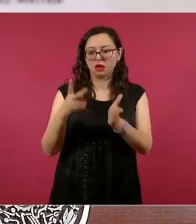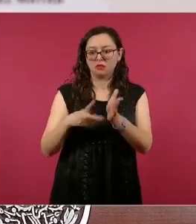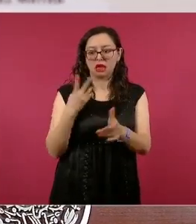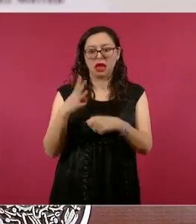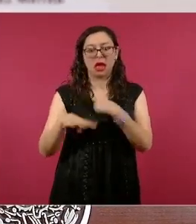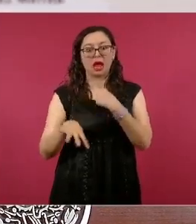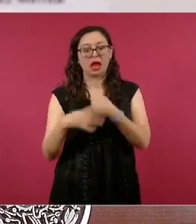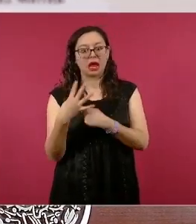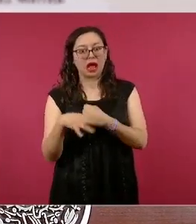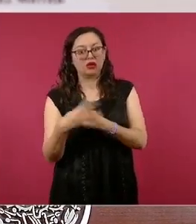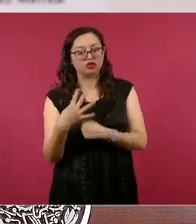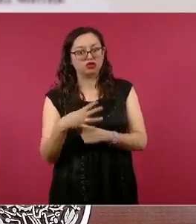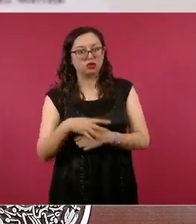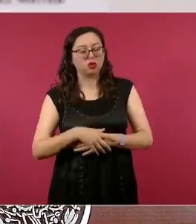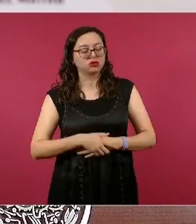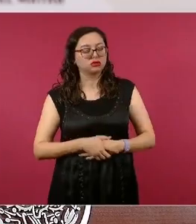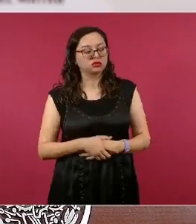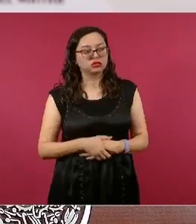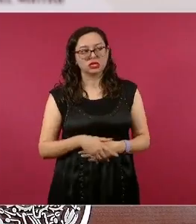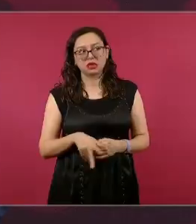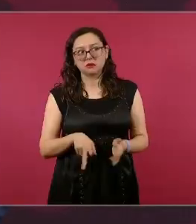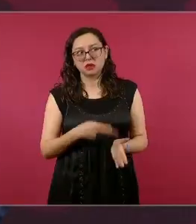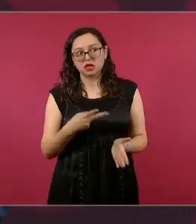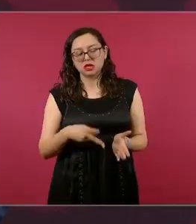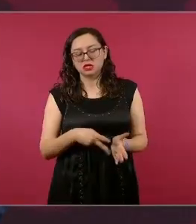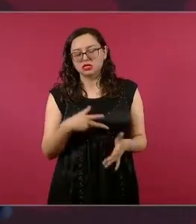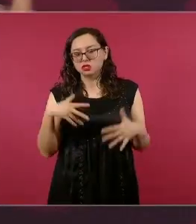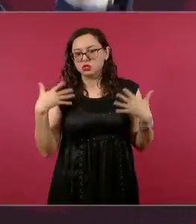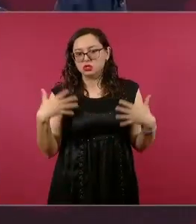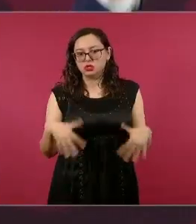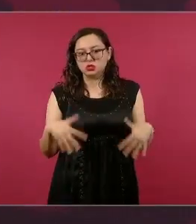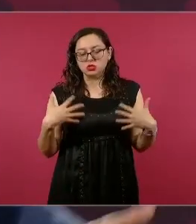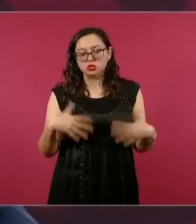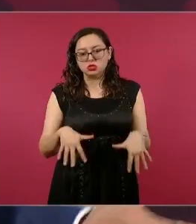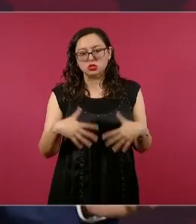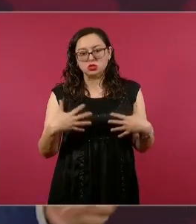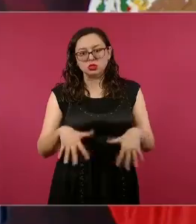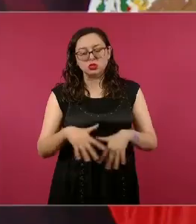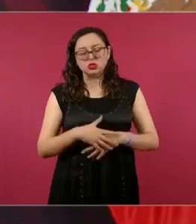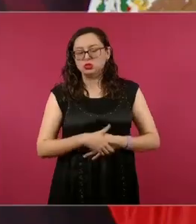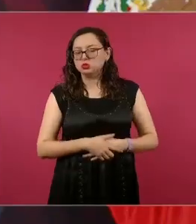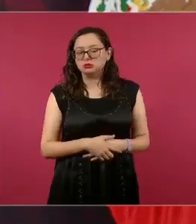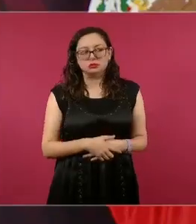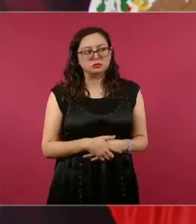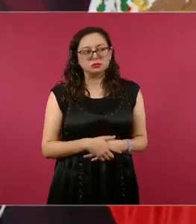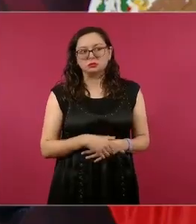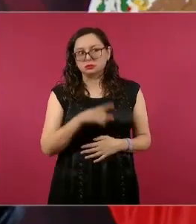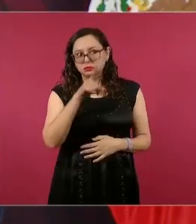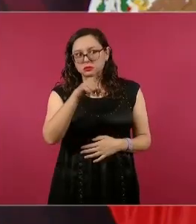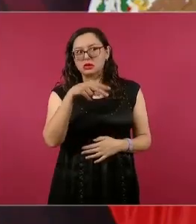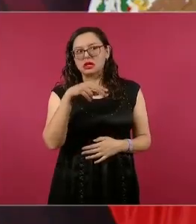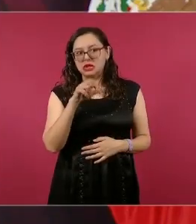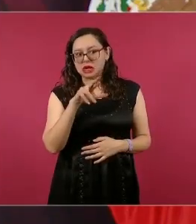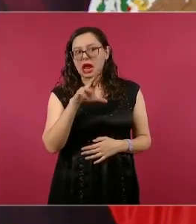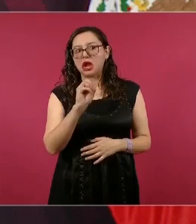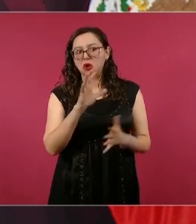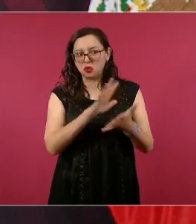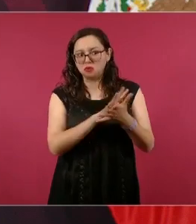a Badiraguato? Y voy a seguir yendo, espero, porque estamos construyendo un camino importantísimo